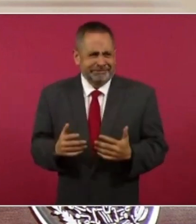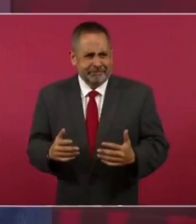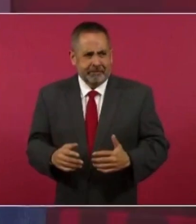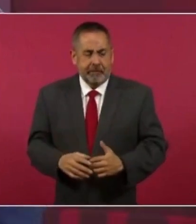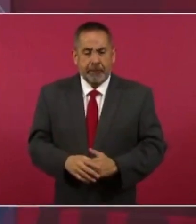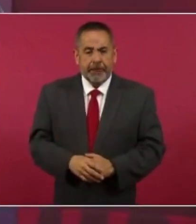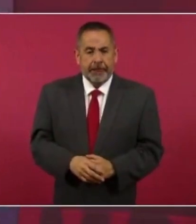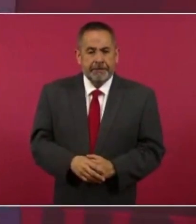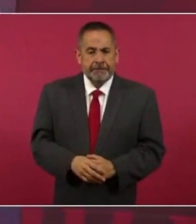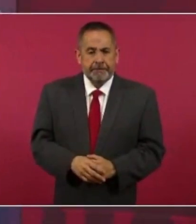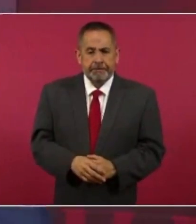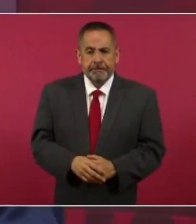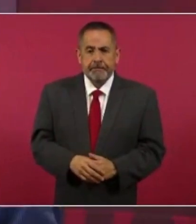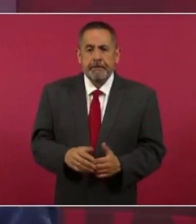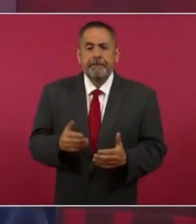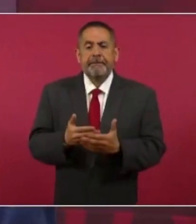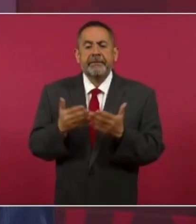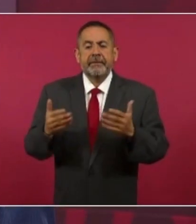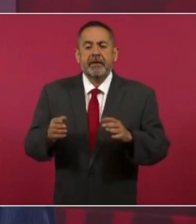Y ahora